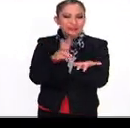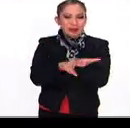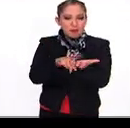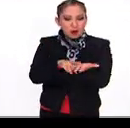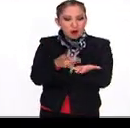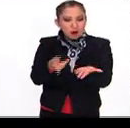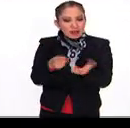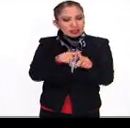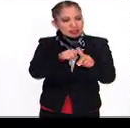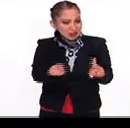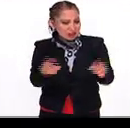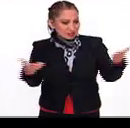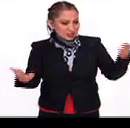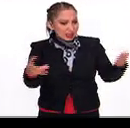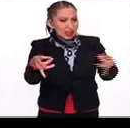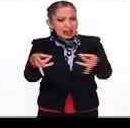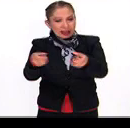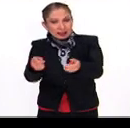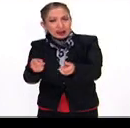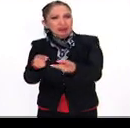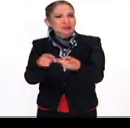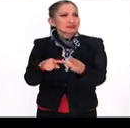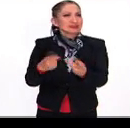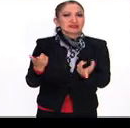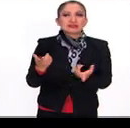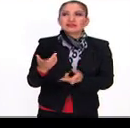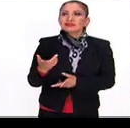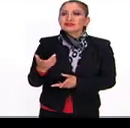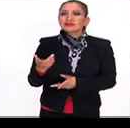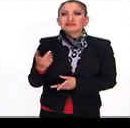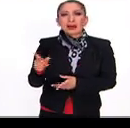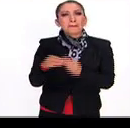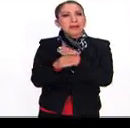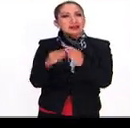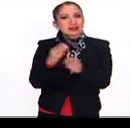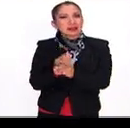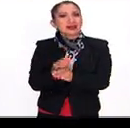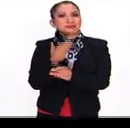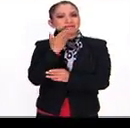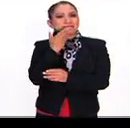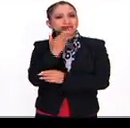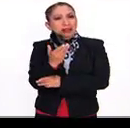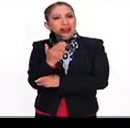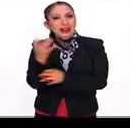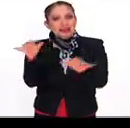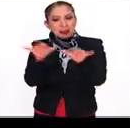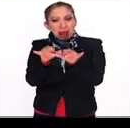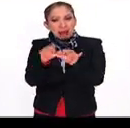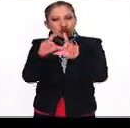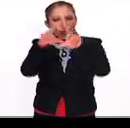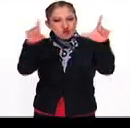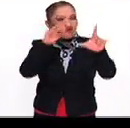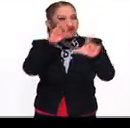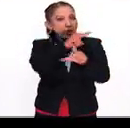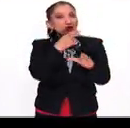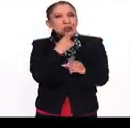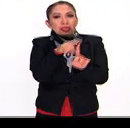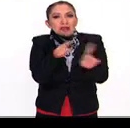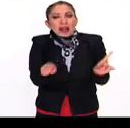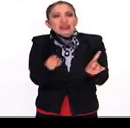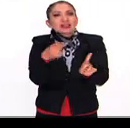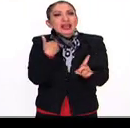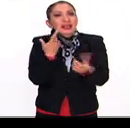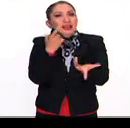de diferencia, de calidad, de materialidad, de tamaño y de, en cierta manera, de